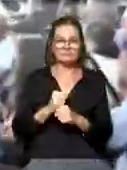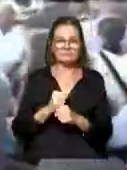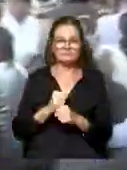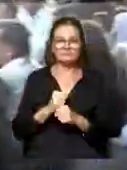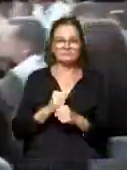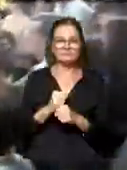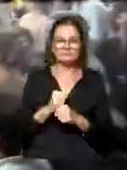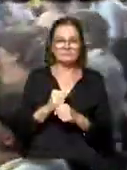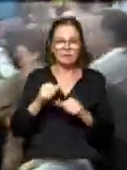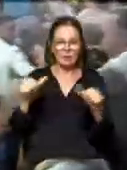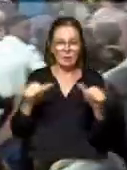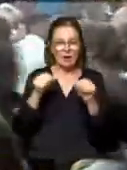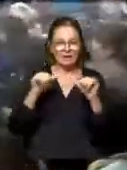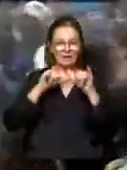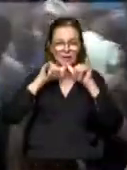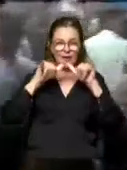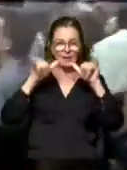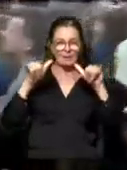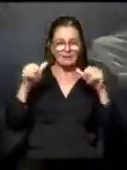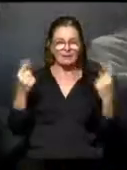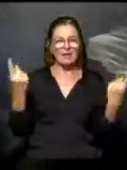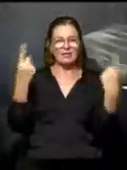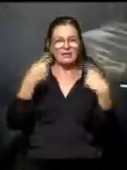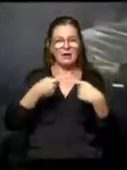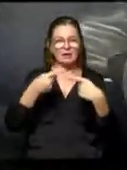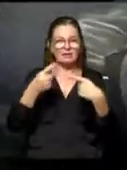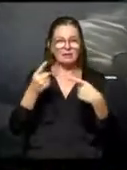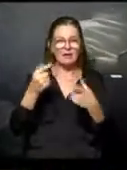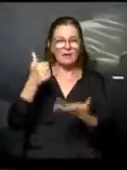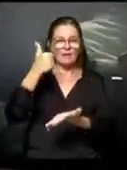Vamos a hacer una campaña de debate dura, sin duda